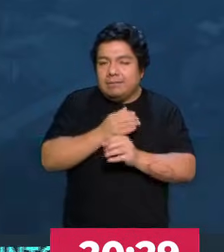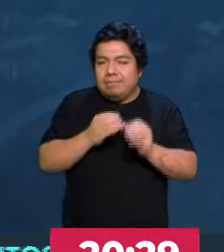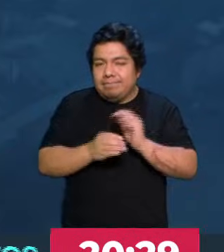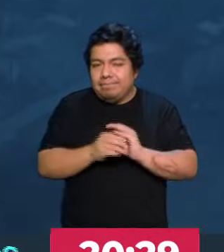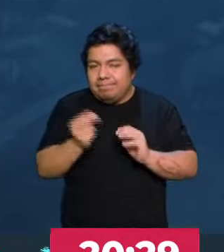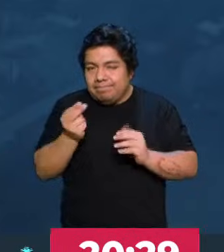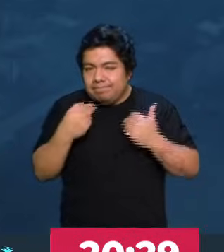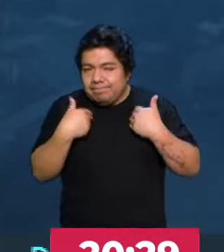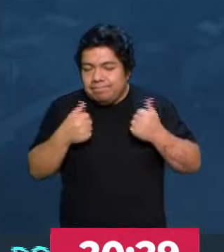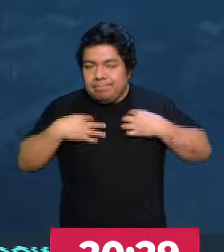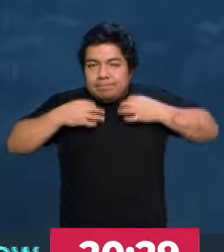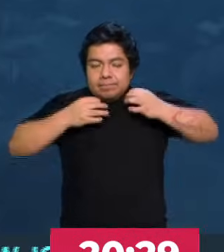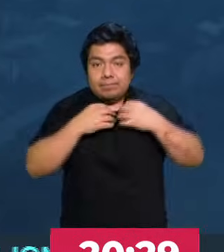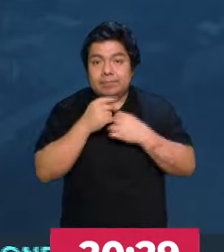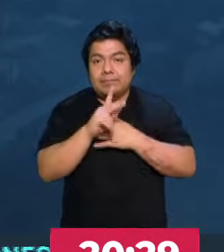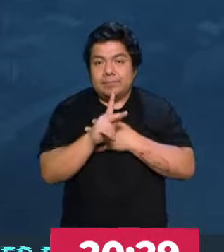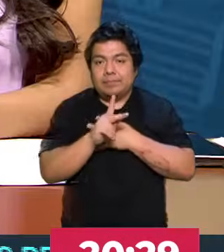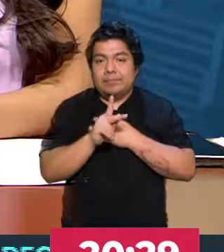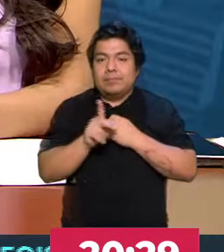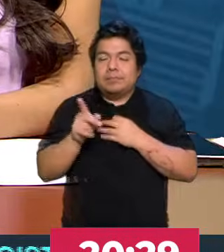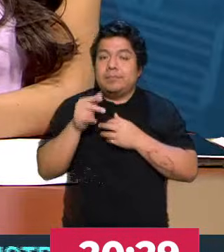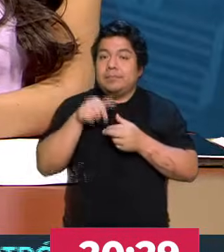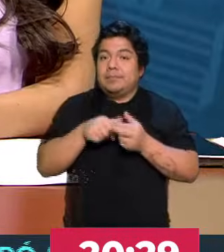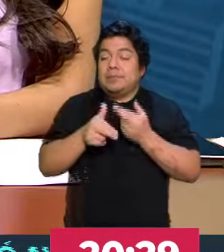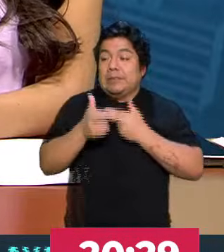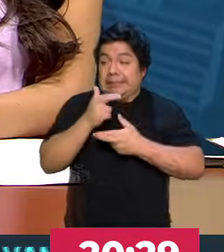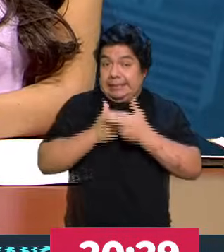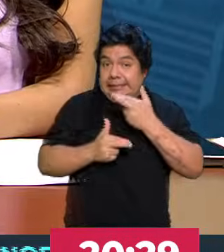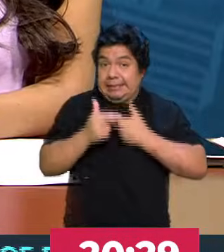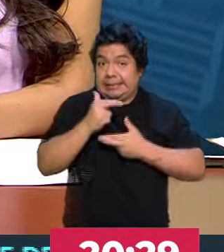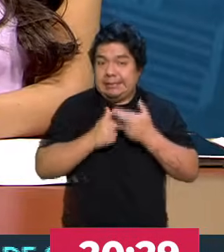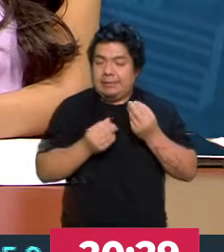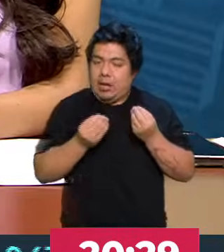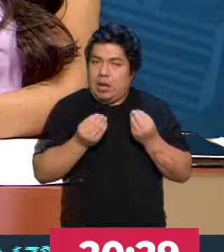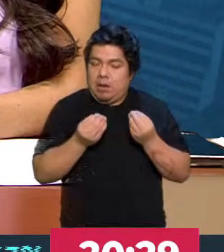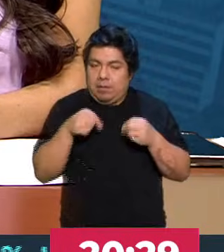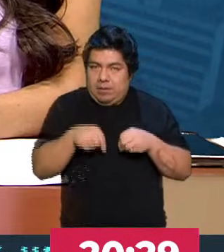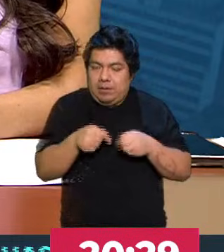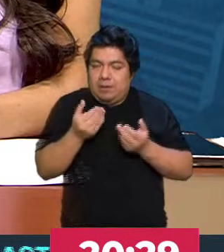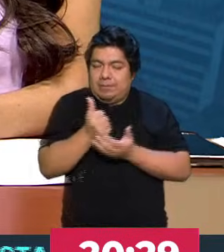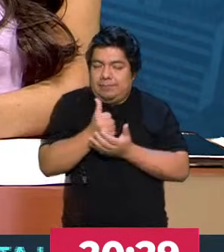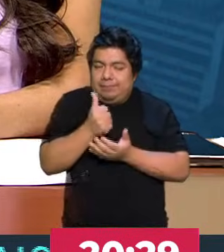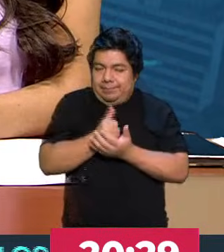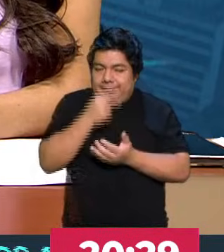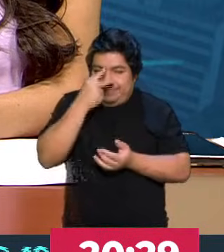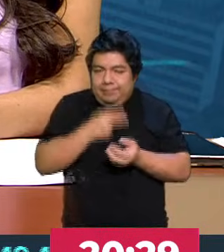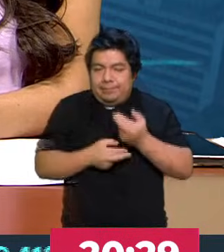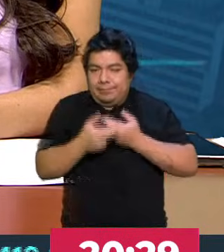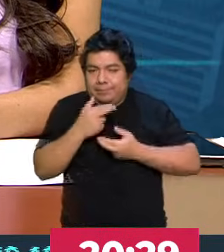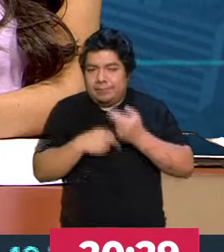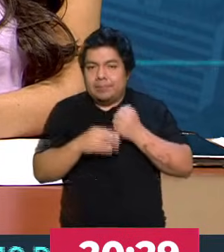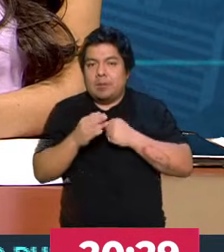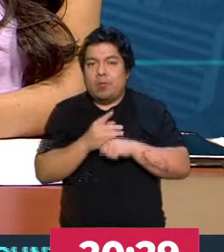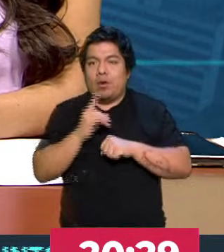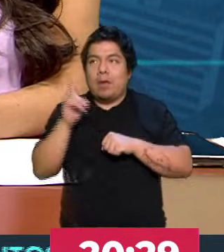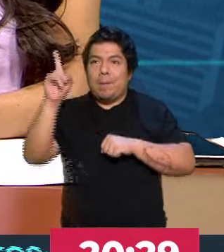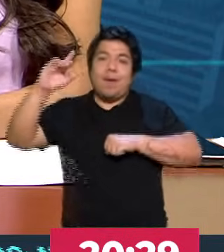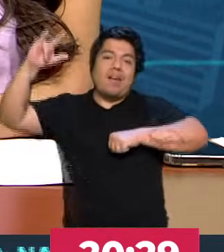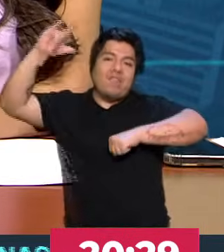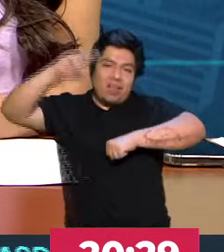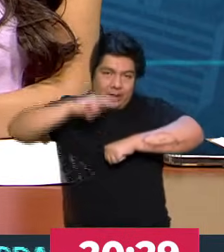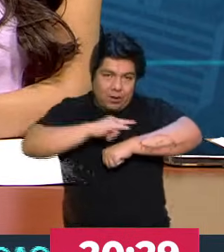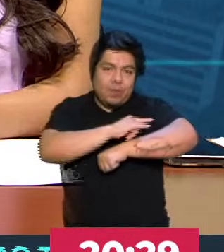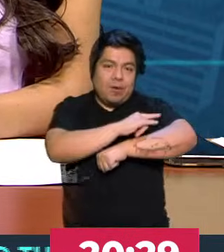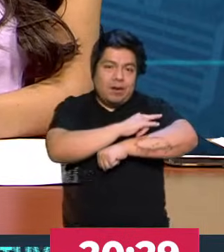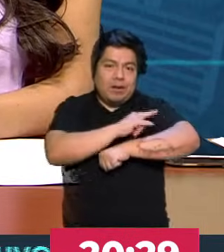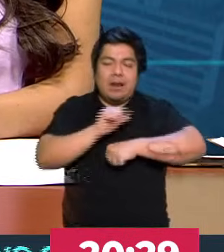Pero sí hemos visto que el retorno es muy propicio a ocurrir en la ciudad porque vienen por el aeropuerto. Si no van